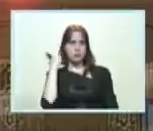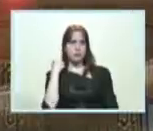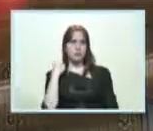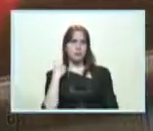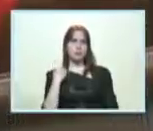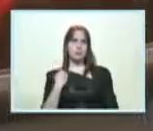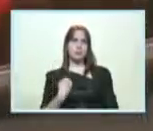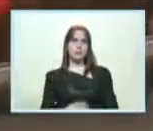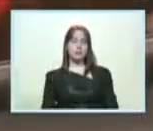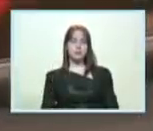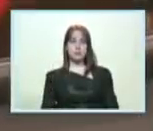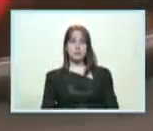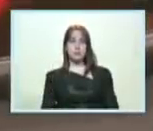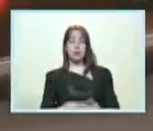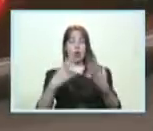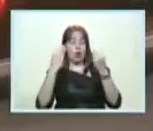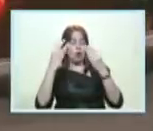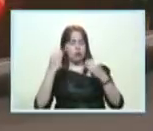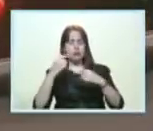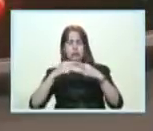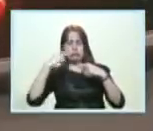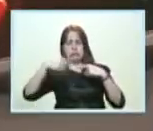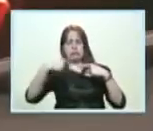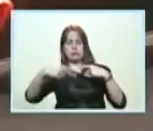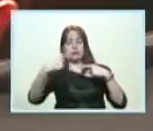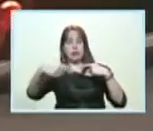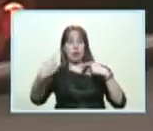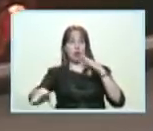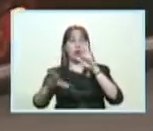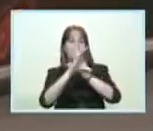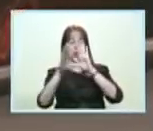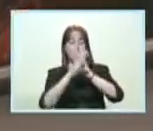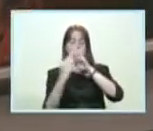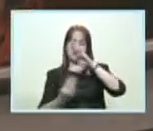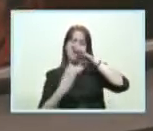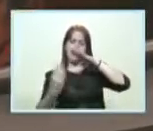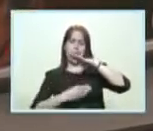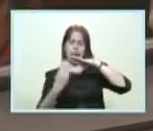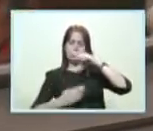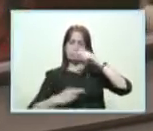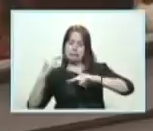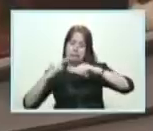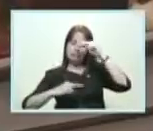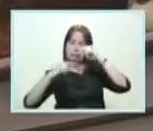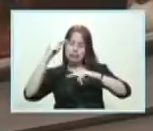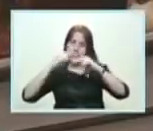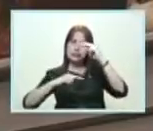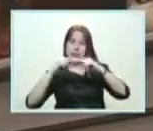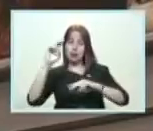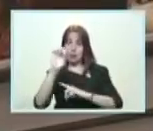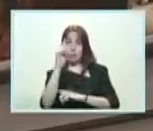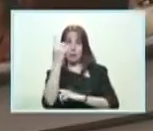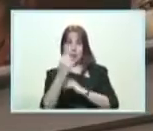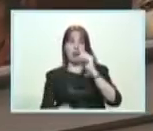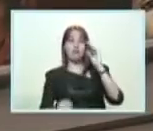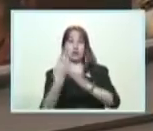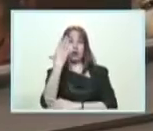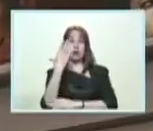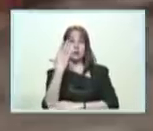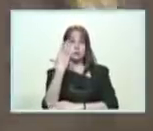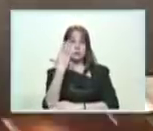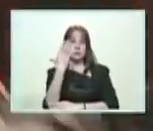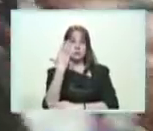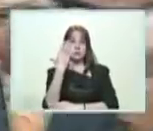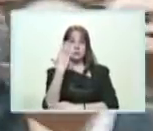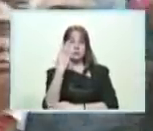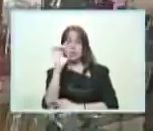Con una y otra constituyente, la República fue echando las bases. La primera fundó